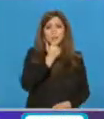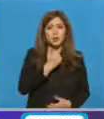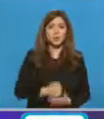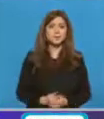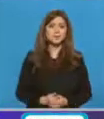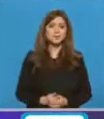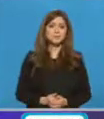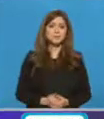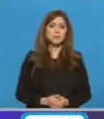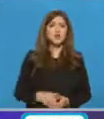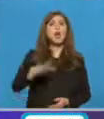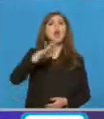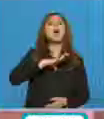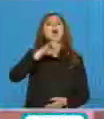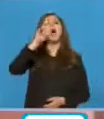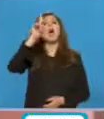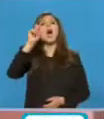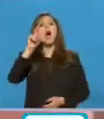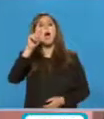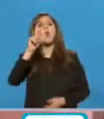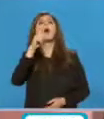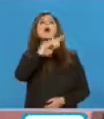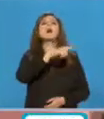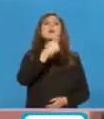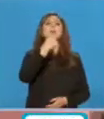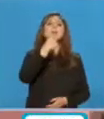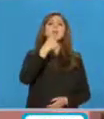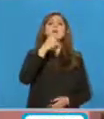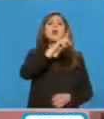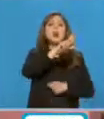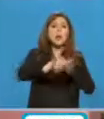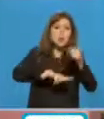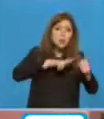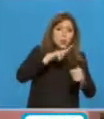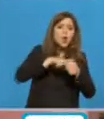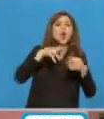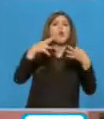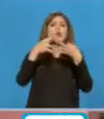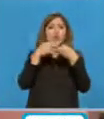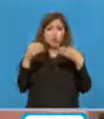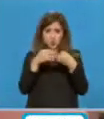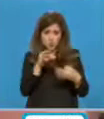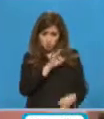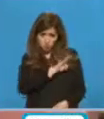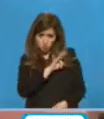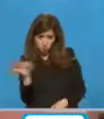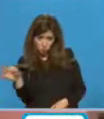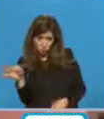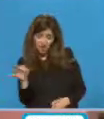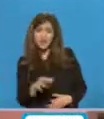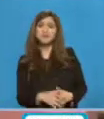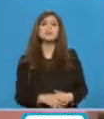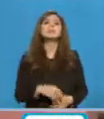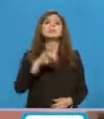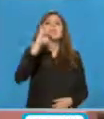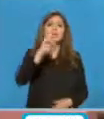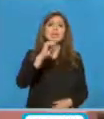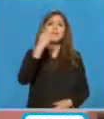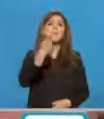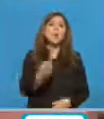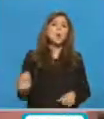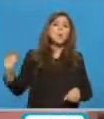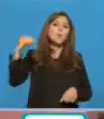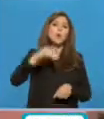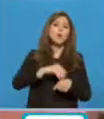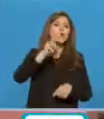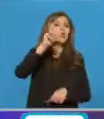o de frutas? Aguas de sabor y de frutas. Digo, sí, naturales. naturales, sí. No pueden, yo lo Pero que con muy poca azúcar. sin